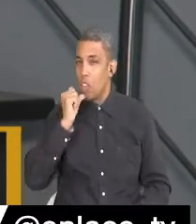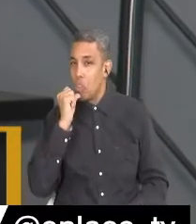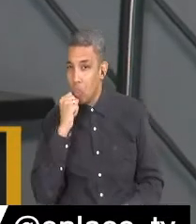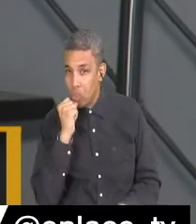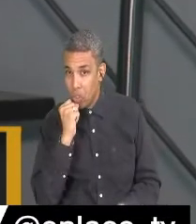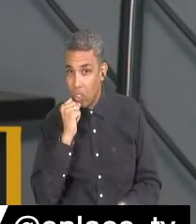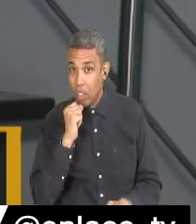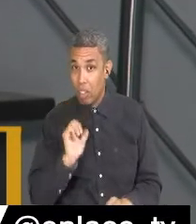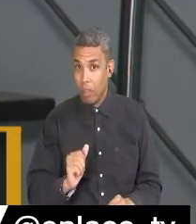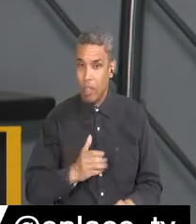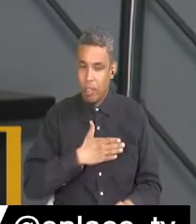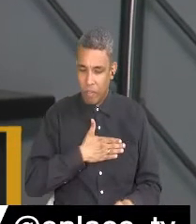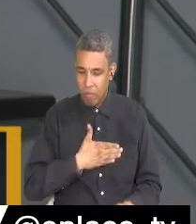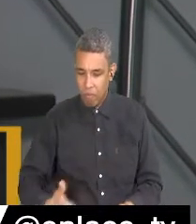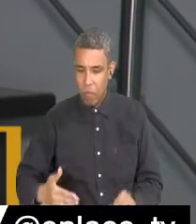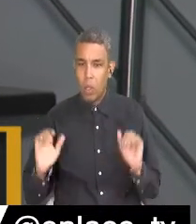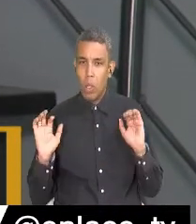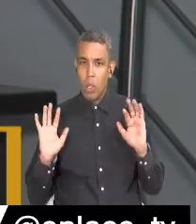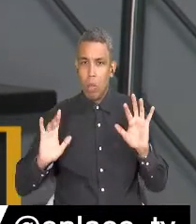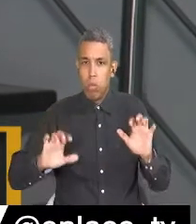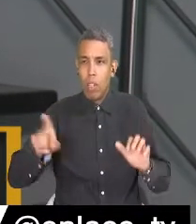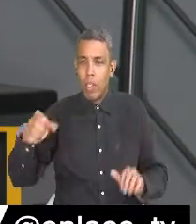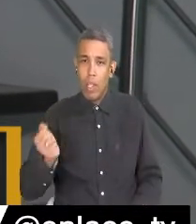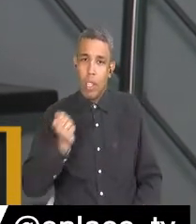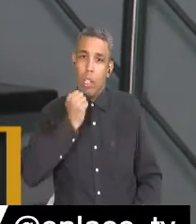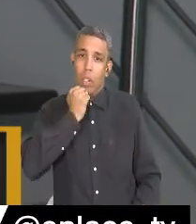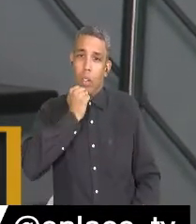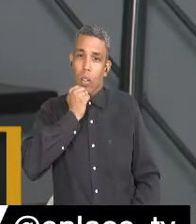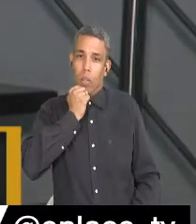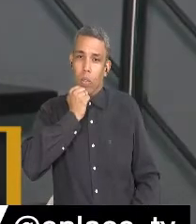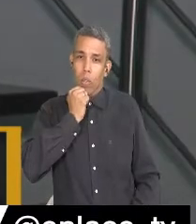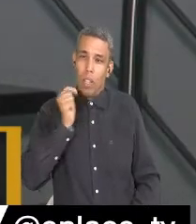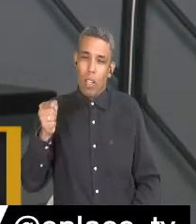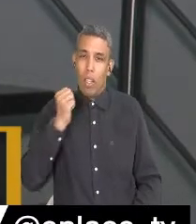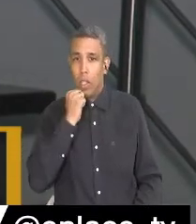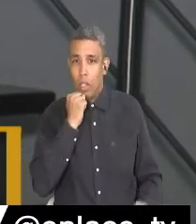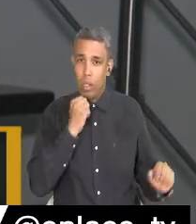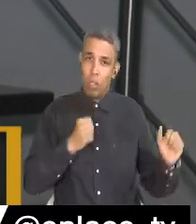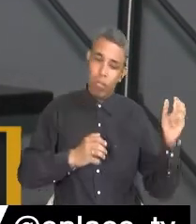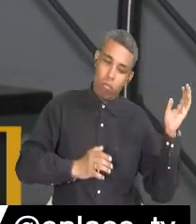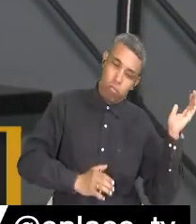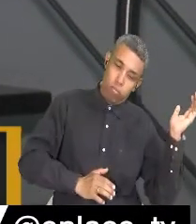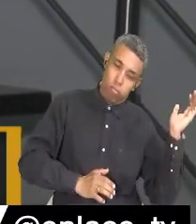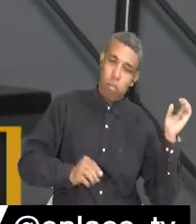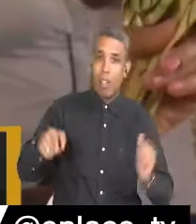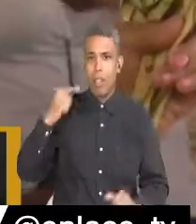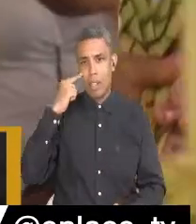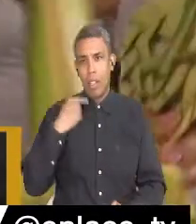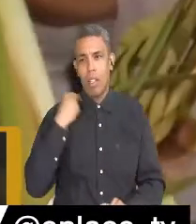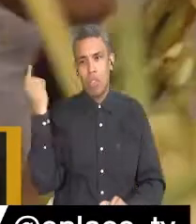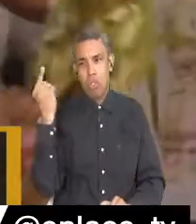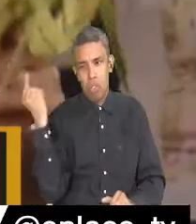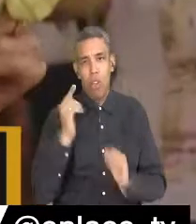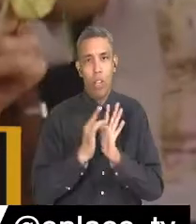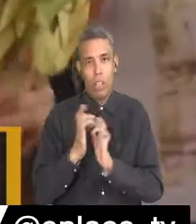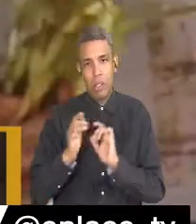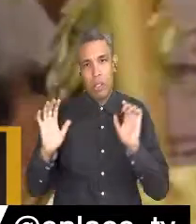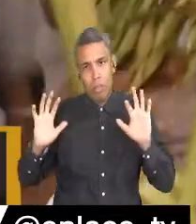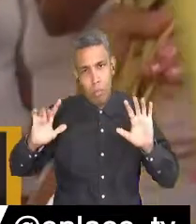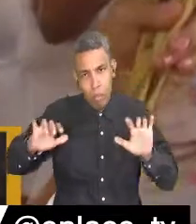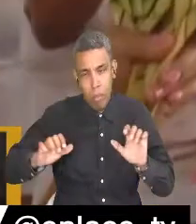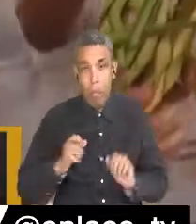acercamos allá ante el monumento que preparamos después de la misa del jueves en la noche y lo acompañamos un ratico allí en su soledad. Sábado de Gloria y